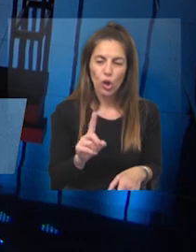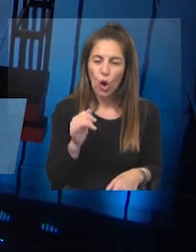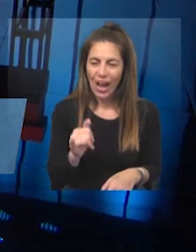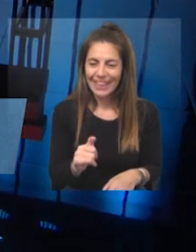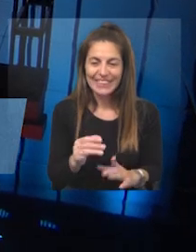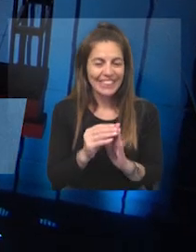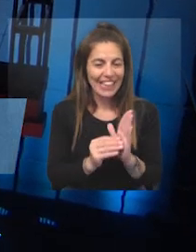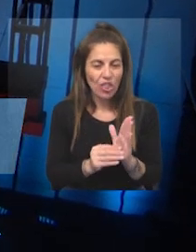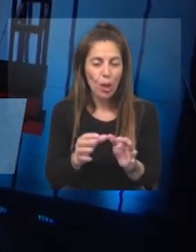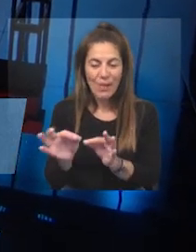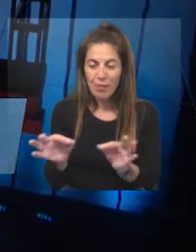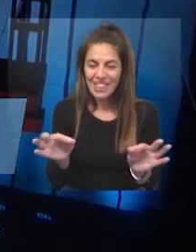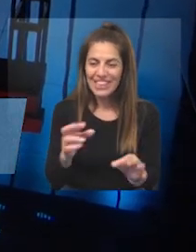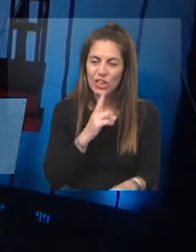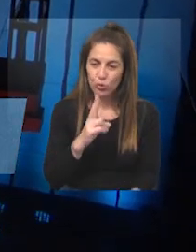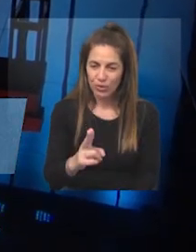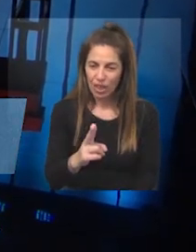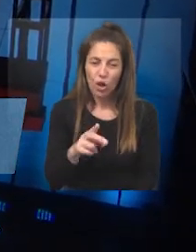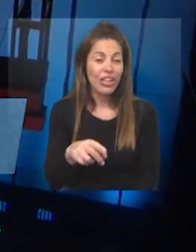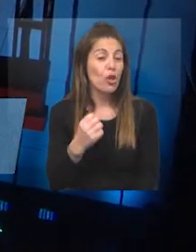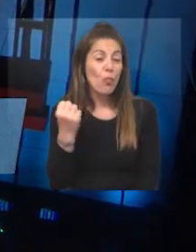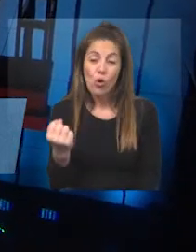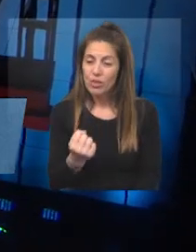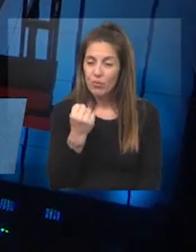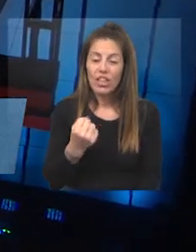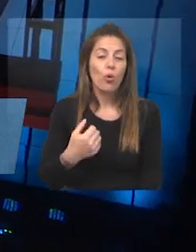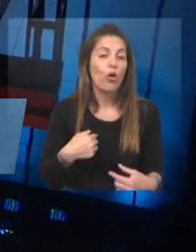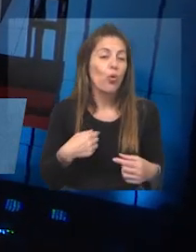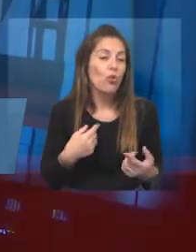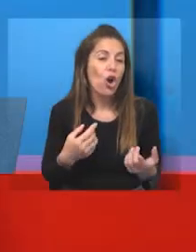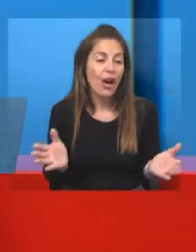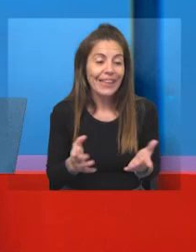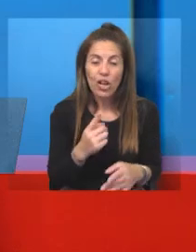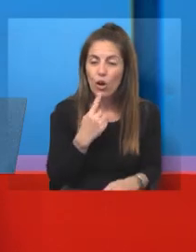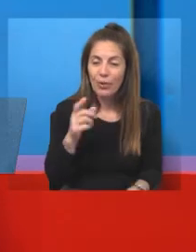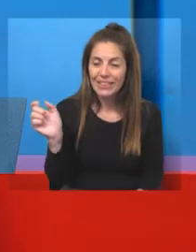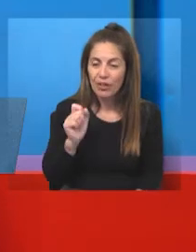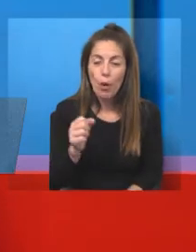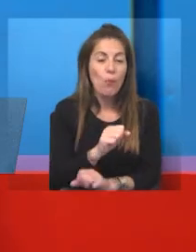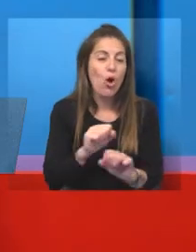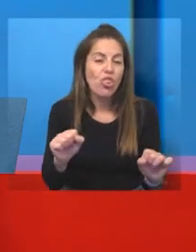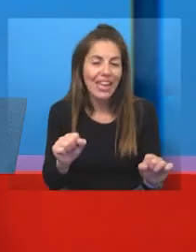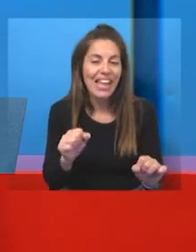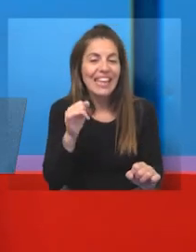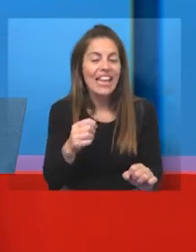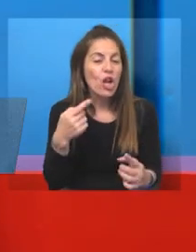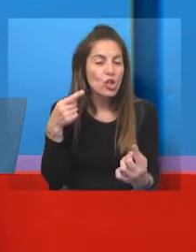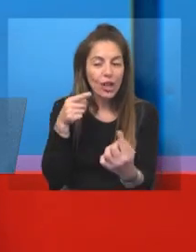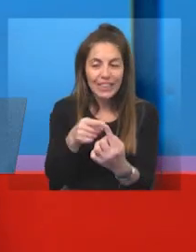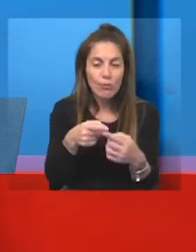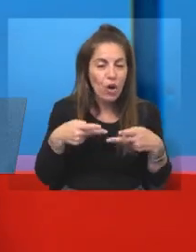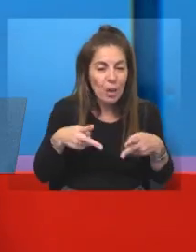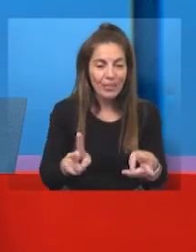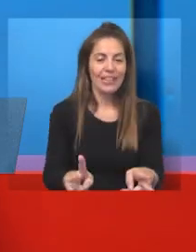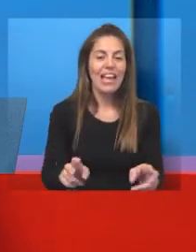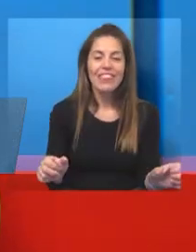indicadores para medir resultados en esto que es muy importante cuando uno genera una política pública poder tener los objetivos la metodología de